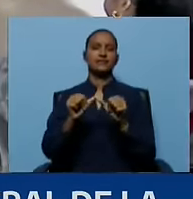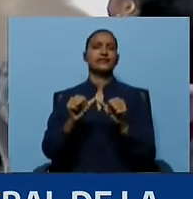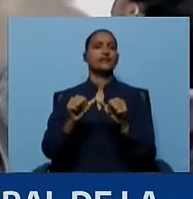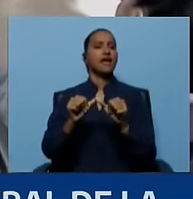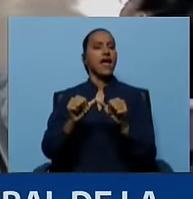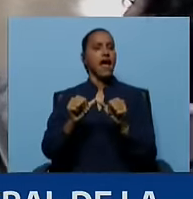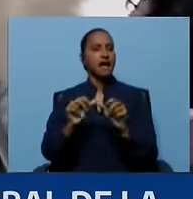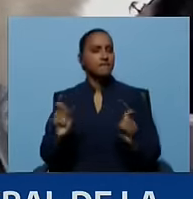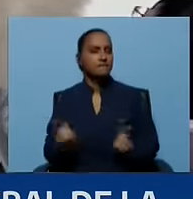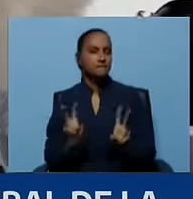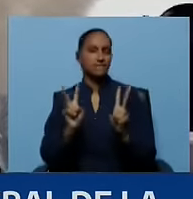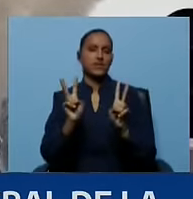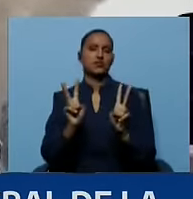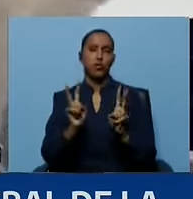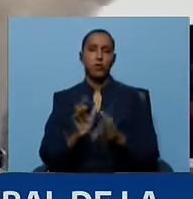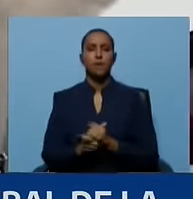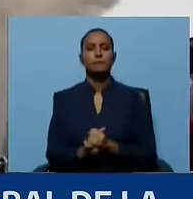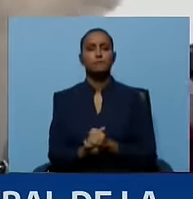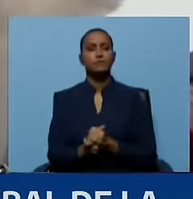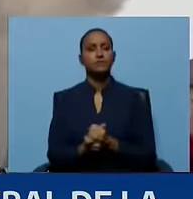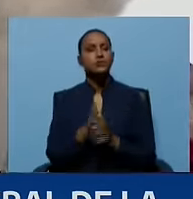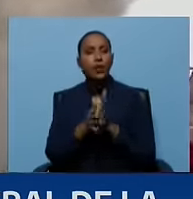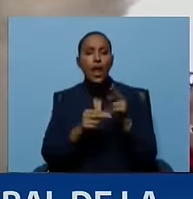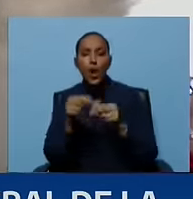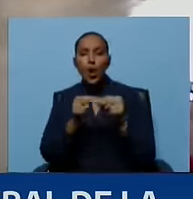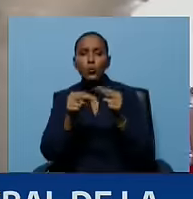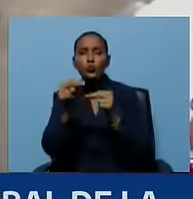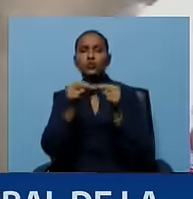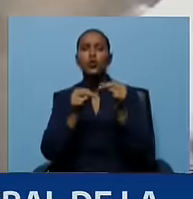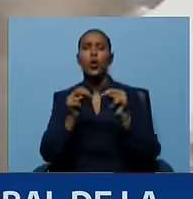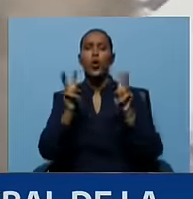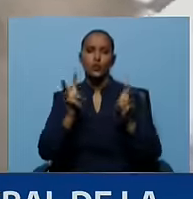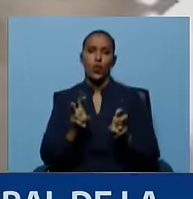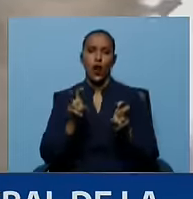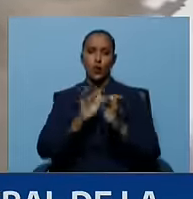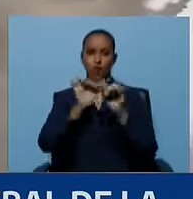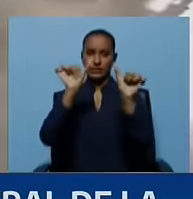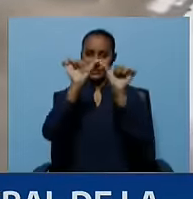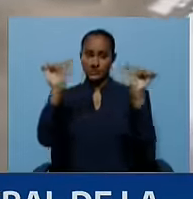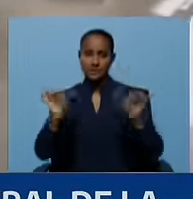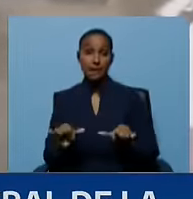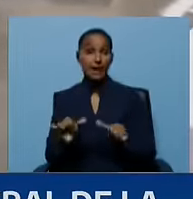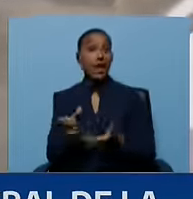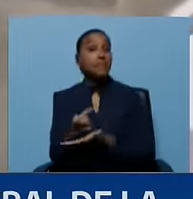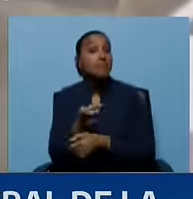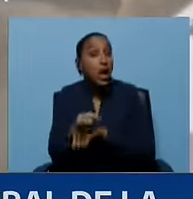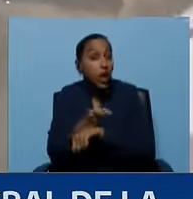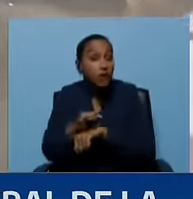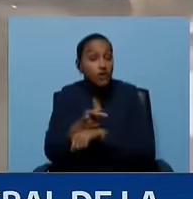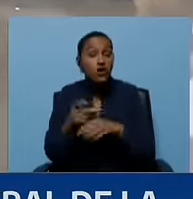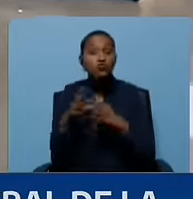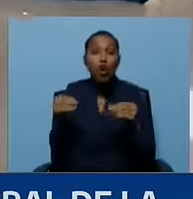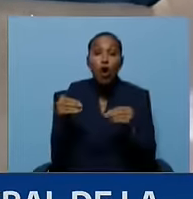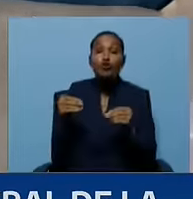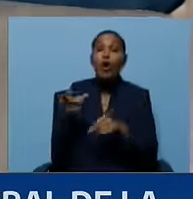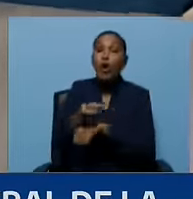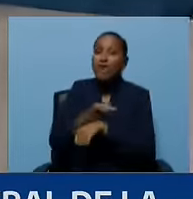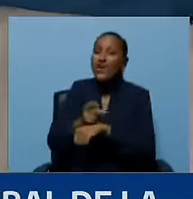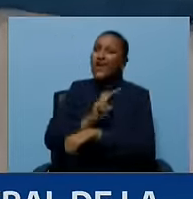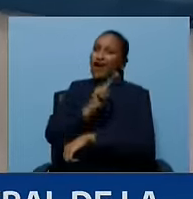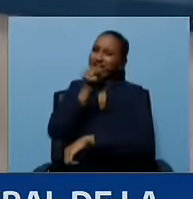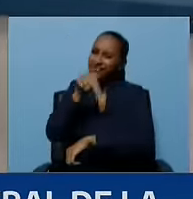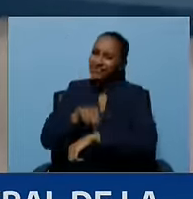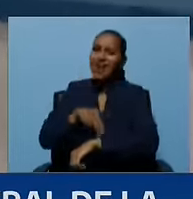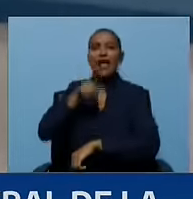y de la construcción entonces de un nuevo sistema de gobierno donde todo el gobierno nacional tiene que ir